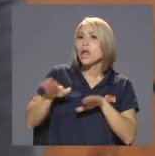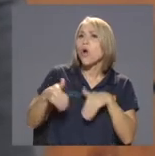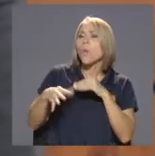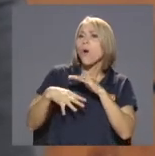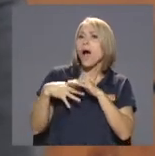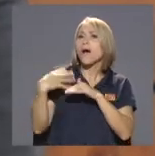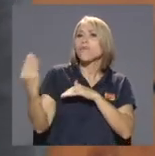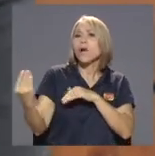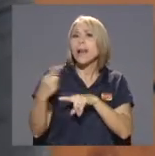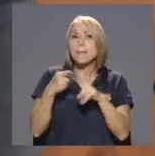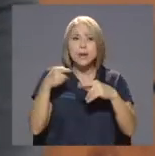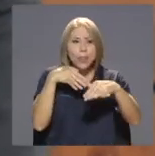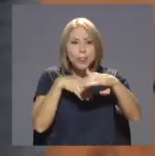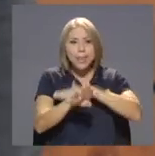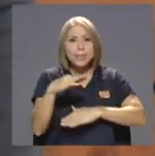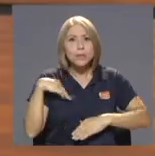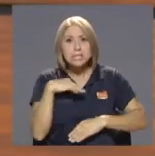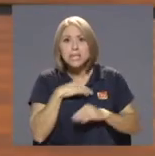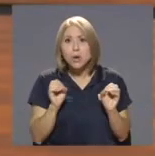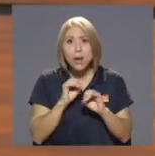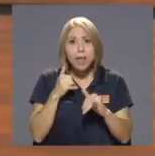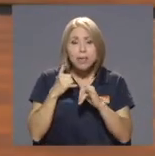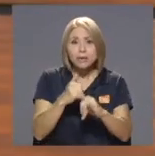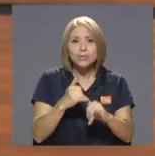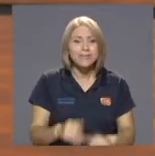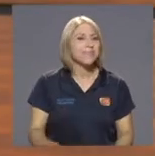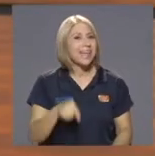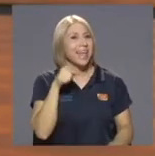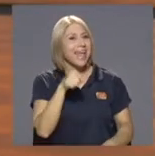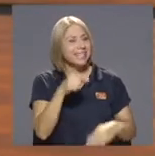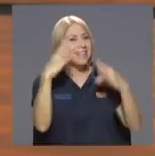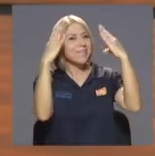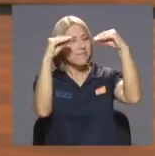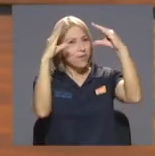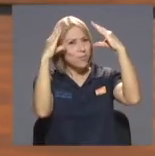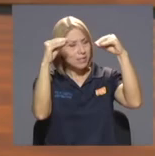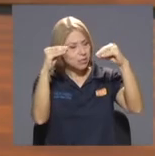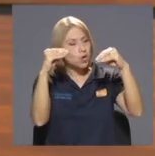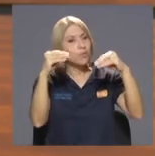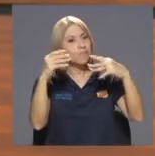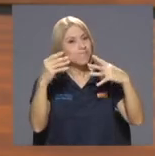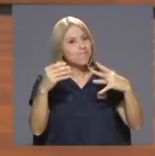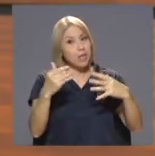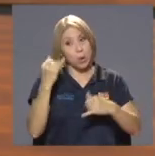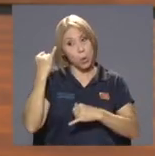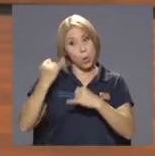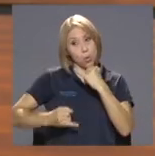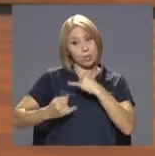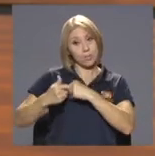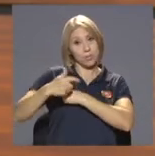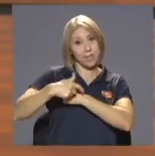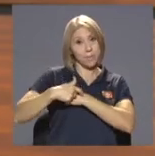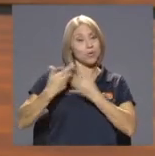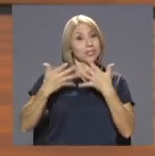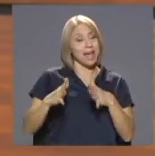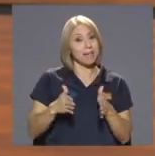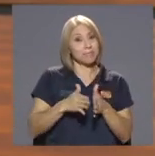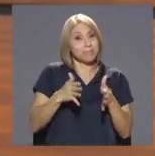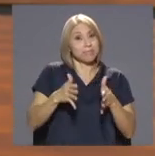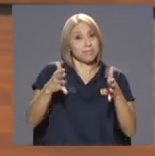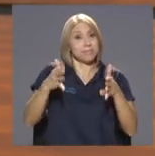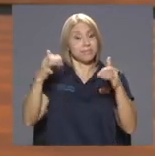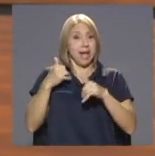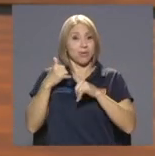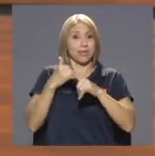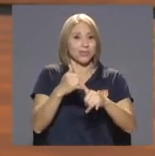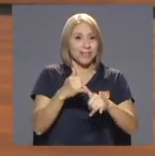denuncia hasta el momento? ¿Sienten que están suficientemente bien blindados? Esa información le puedo decir que han aumentado en el último tiempo las denuncias, pero creemos que es por un